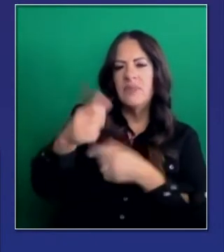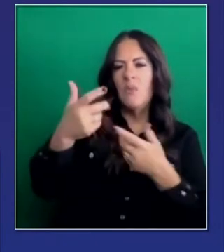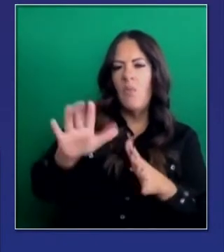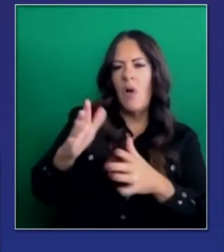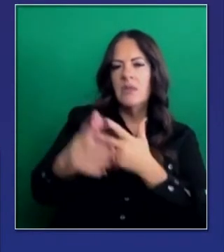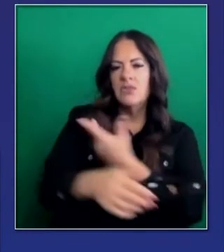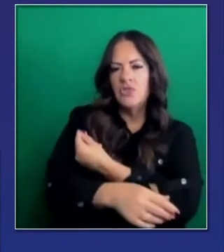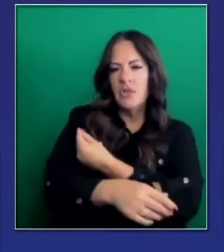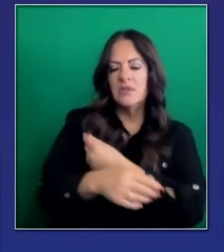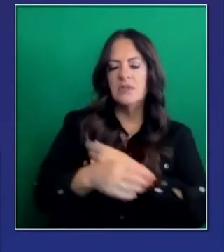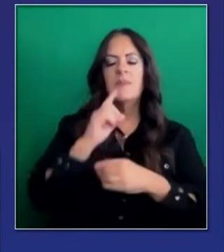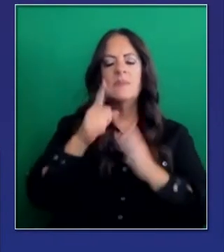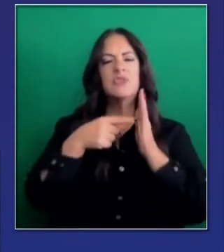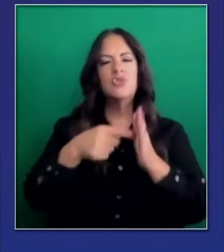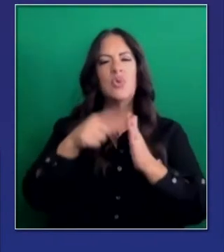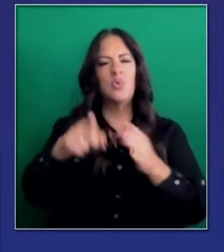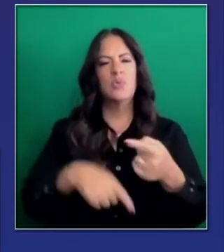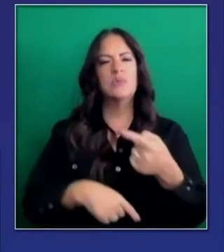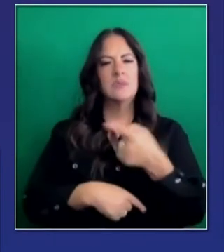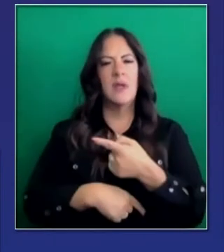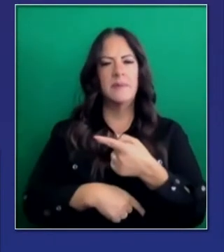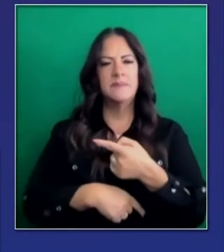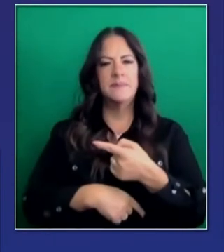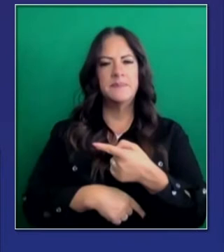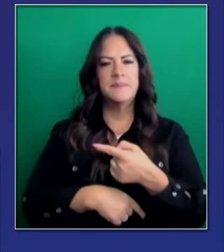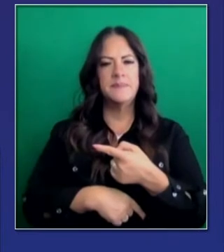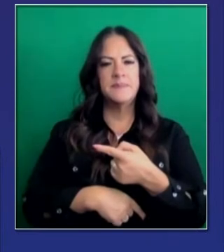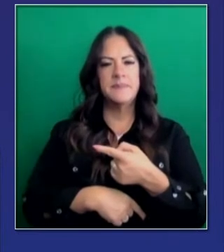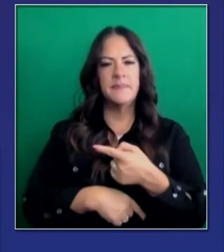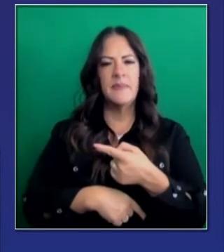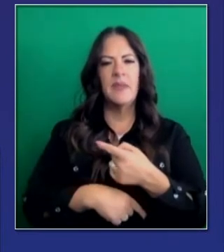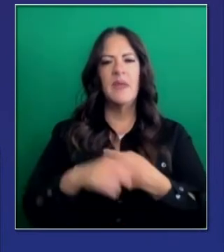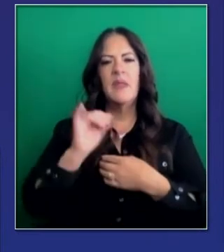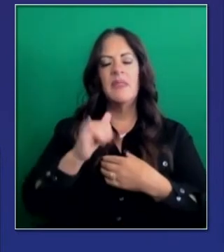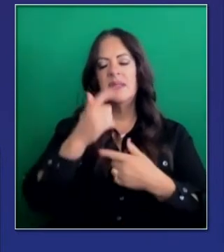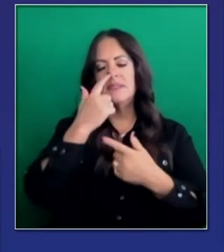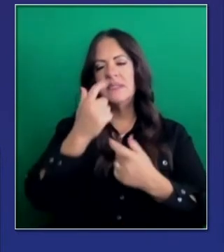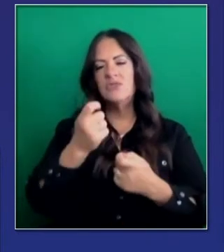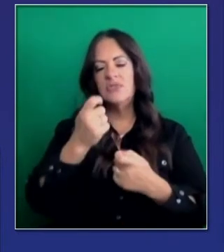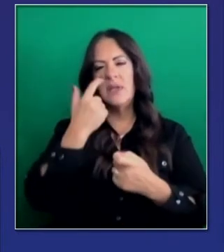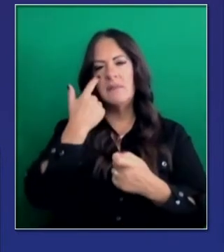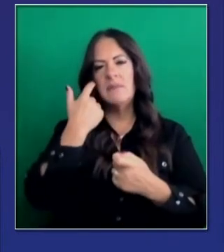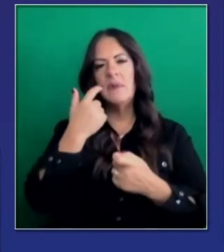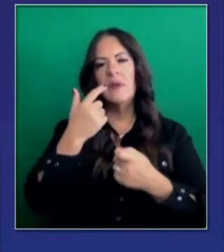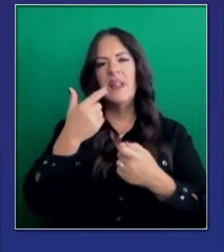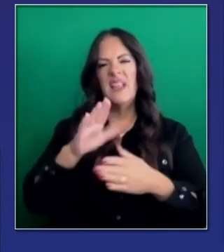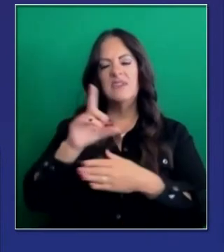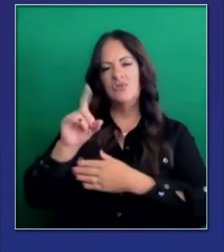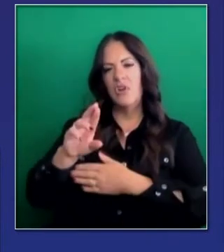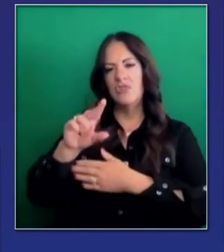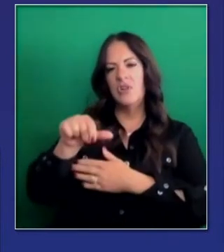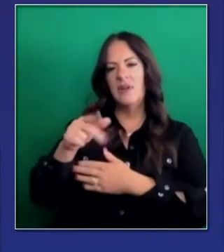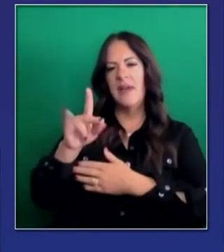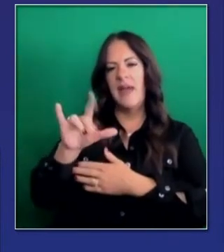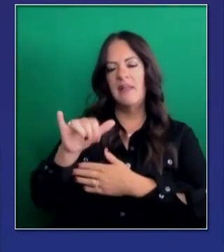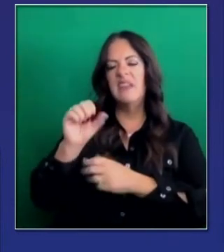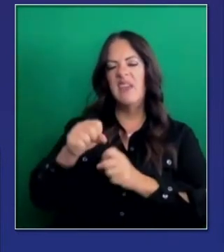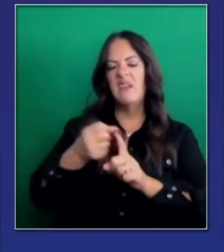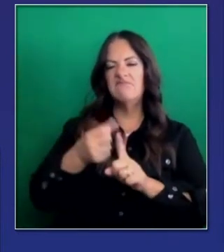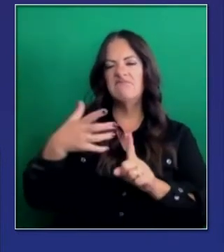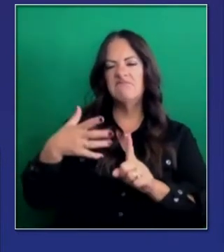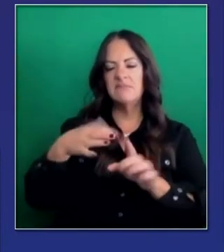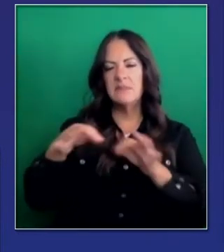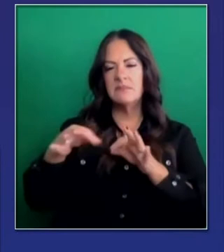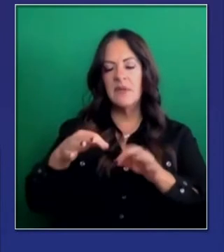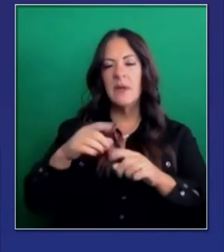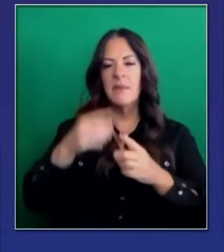transparencia es importante está esos son datos preliminares en cuanto a la pregunta y el doctor ya le hablara un poco más acerca de esto